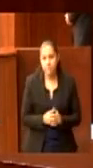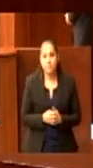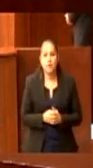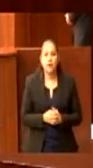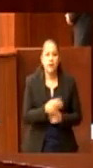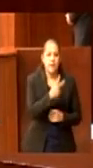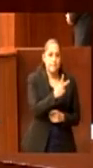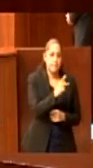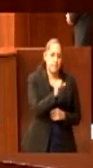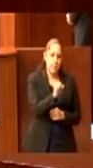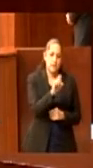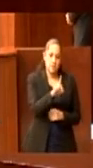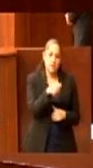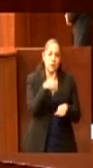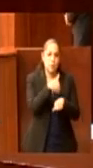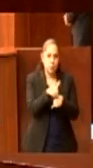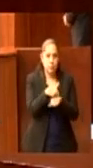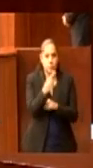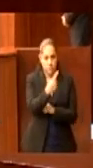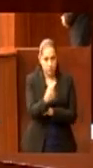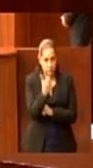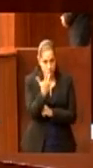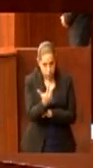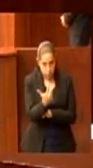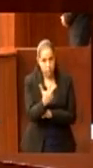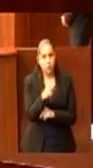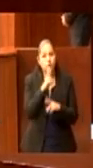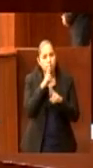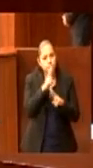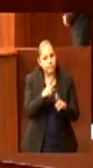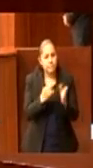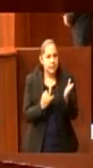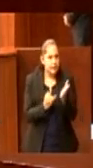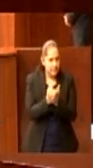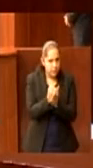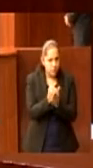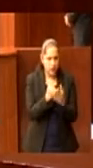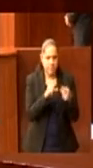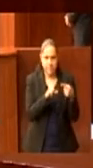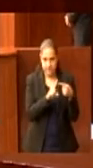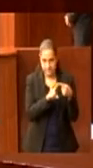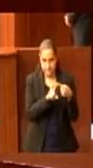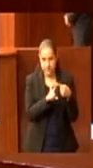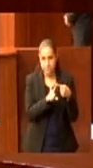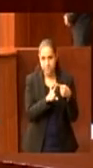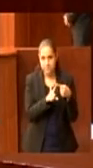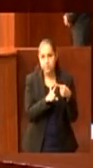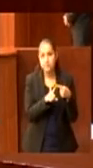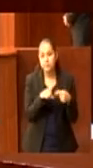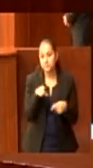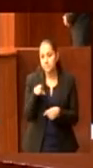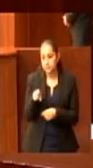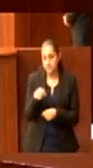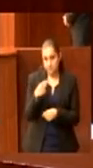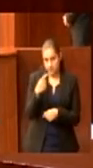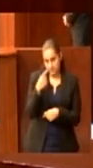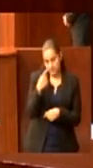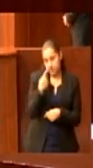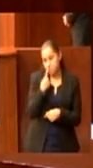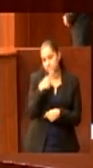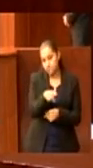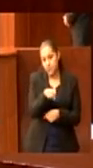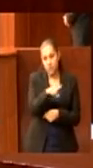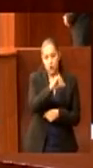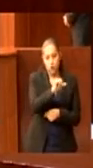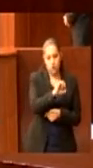de órgano distrital 108 se resuelve uno es existente la conducta que se atribuye